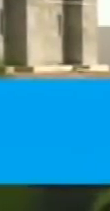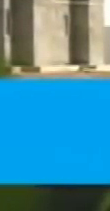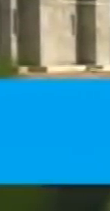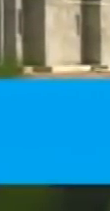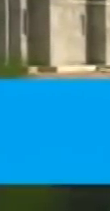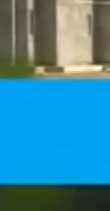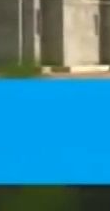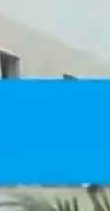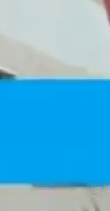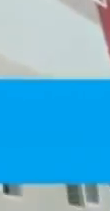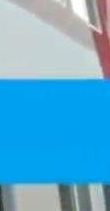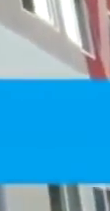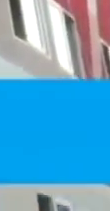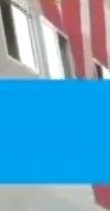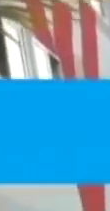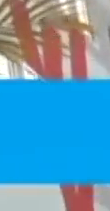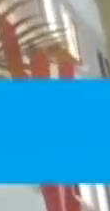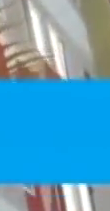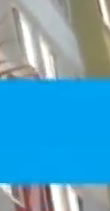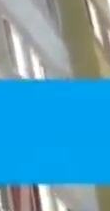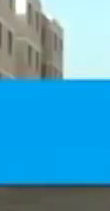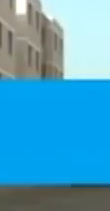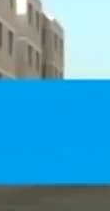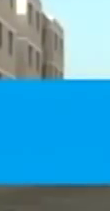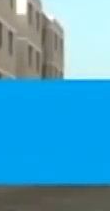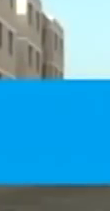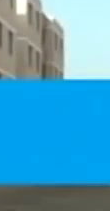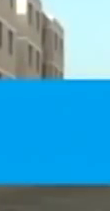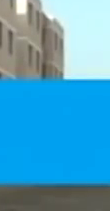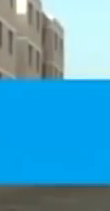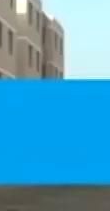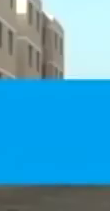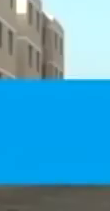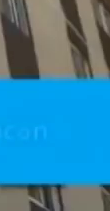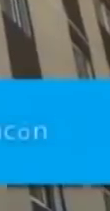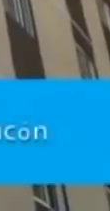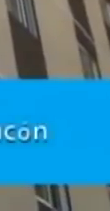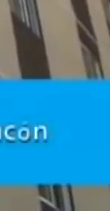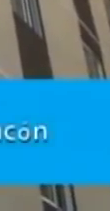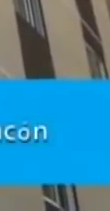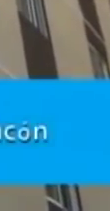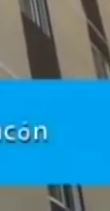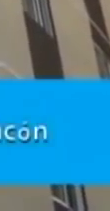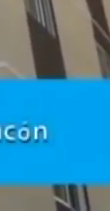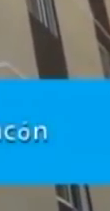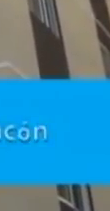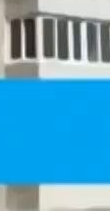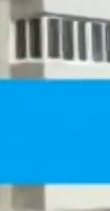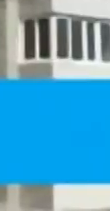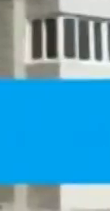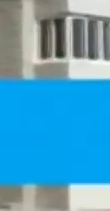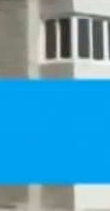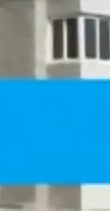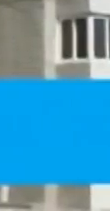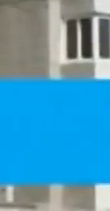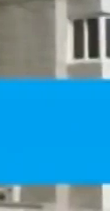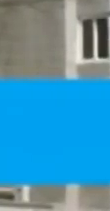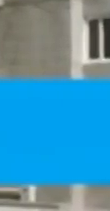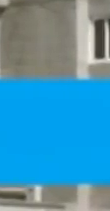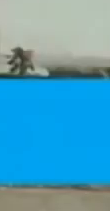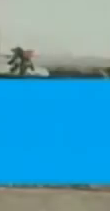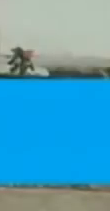Los Cedros, Mirador de Caiza, Terrazas del Sol, Colinas del Rincón, Vista